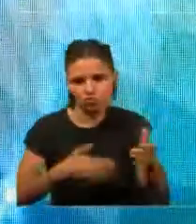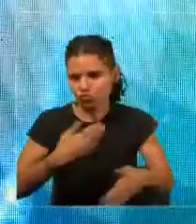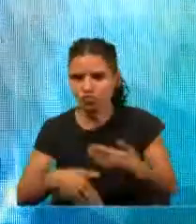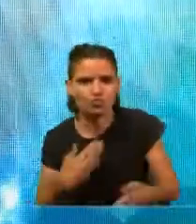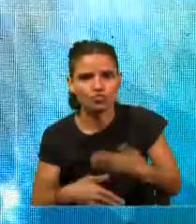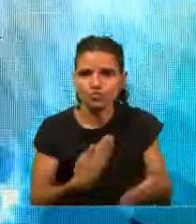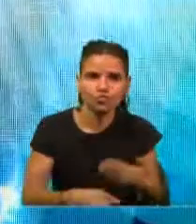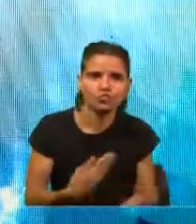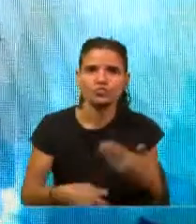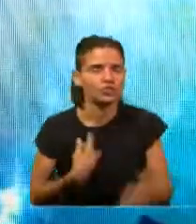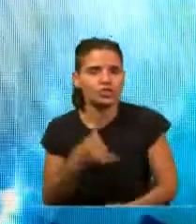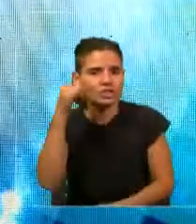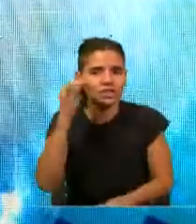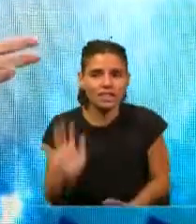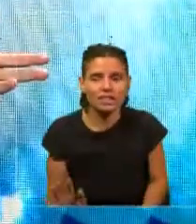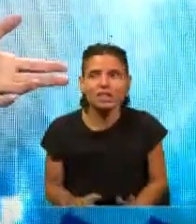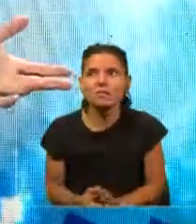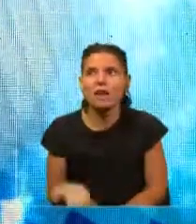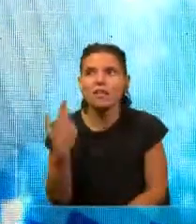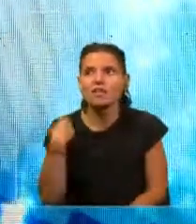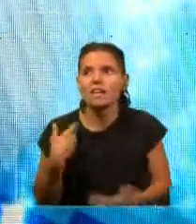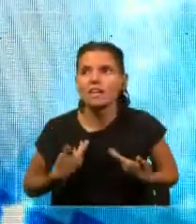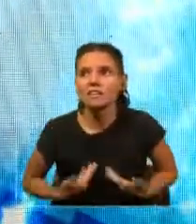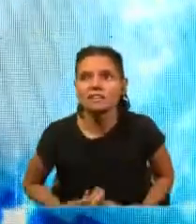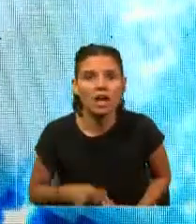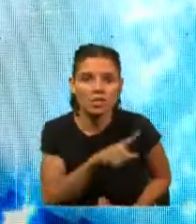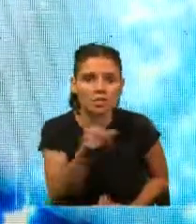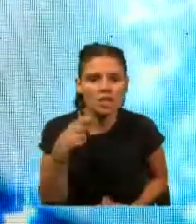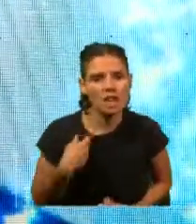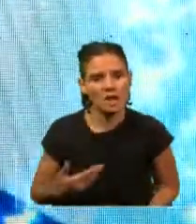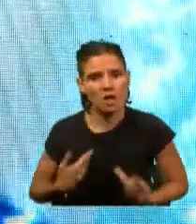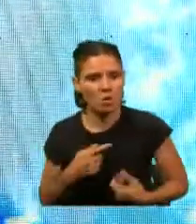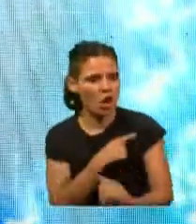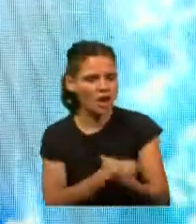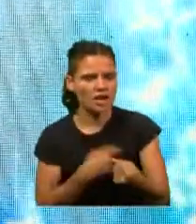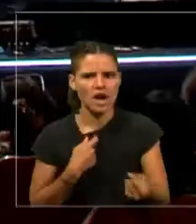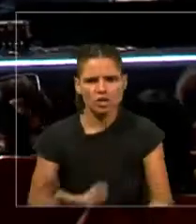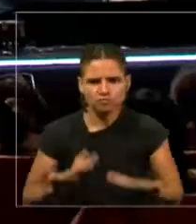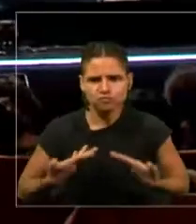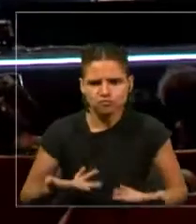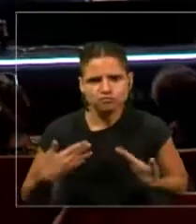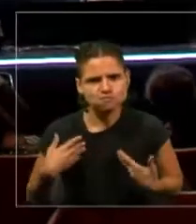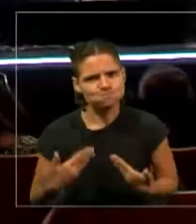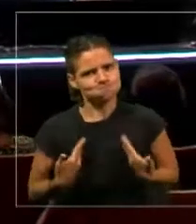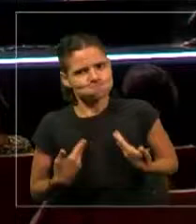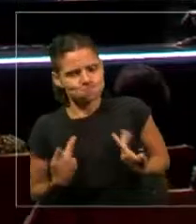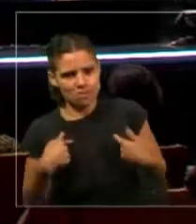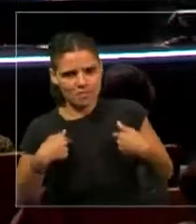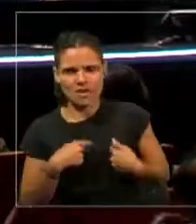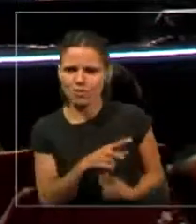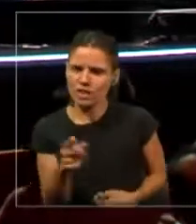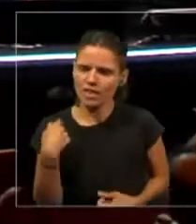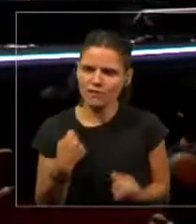seguir. Estaba tan cansado, me dieron una energía, no sé de dónde ven, tienen una energía tremenda ustedes.